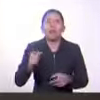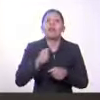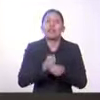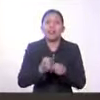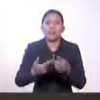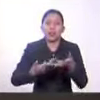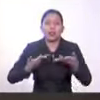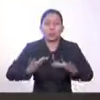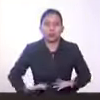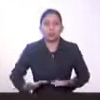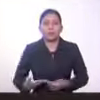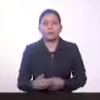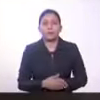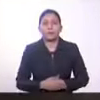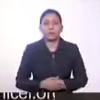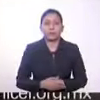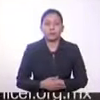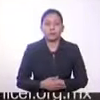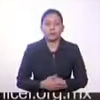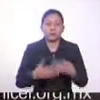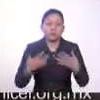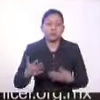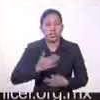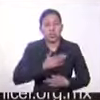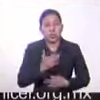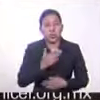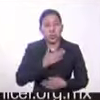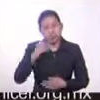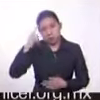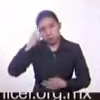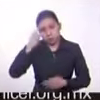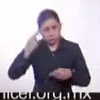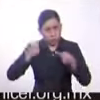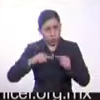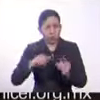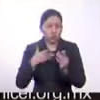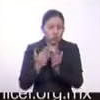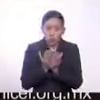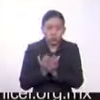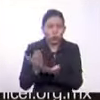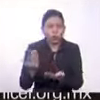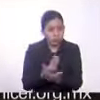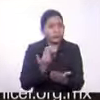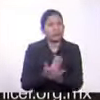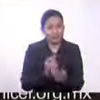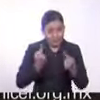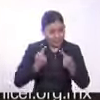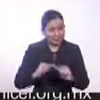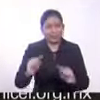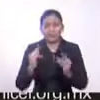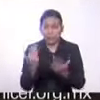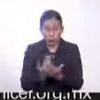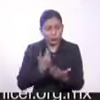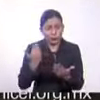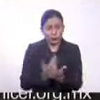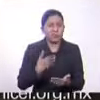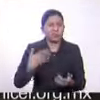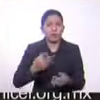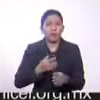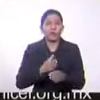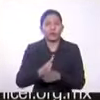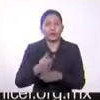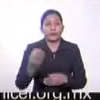sus derechos. Pues yo tengo pensado seguir estudiando para agarrar la carrera que yo